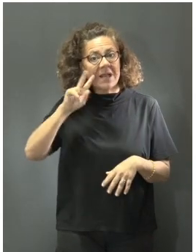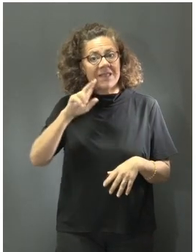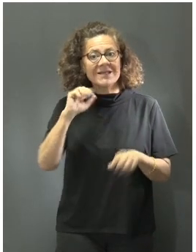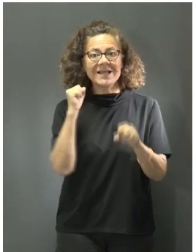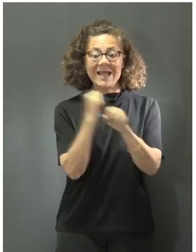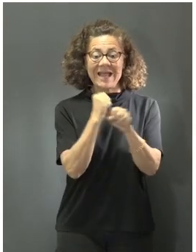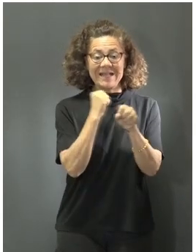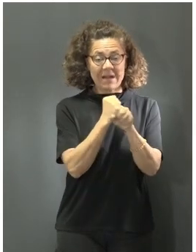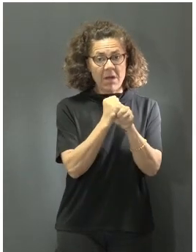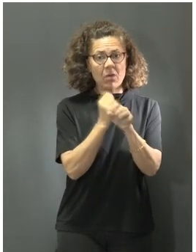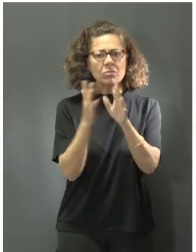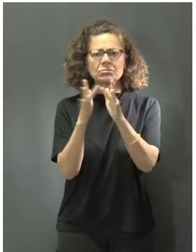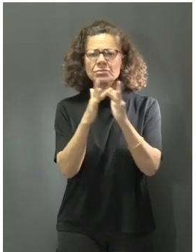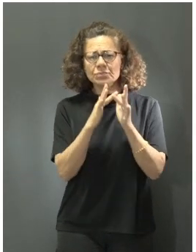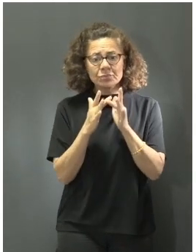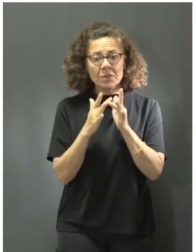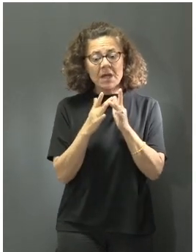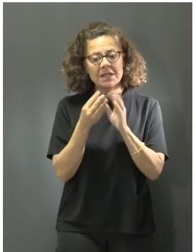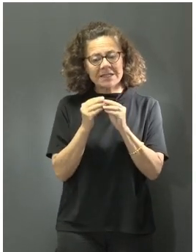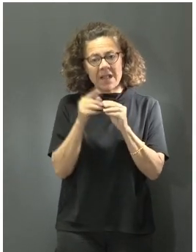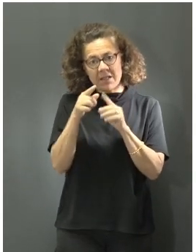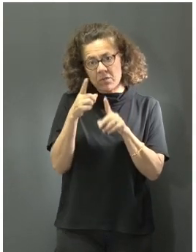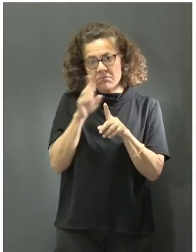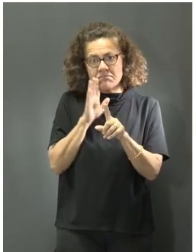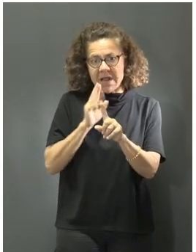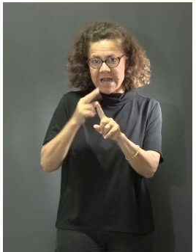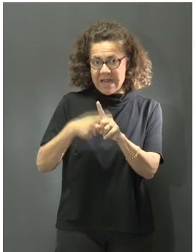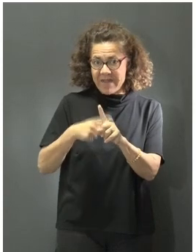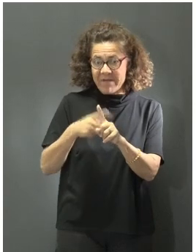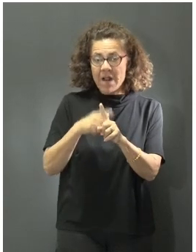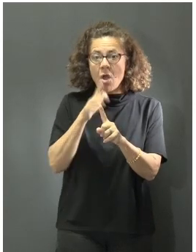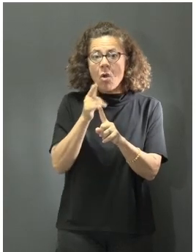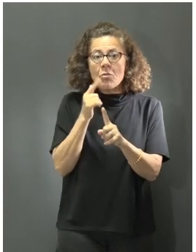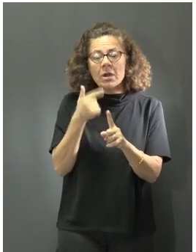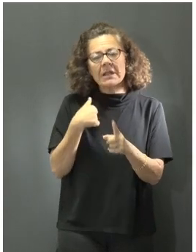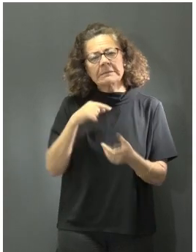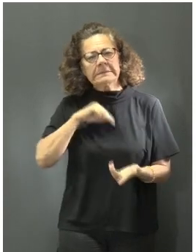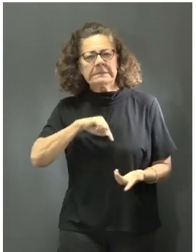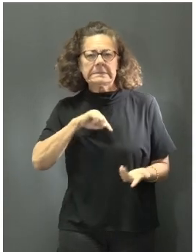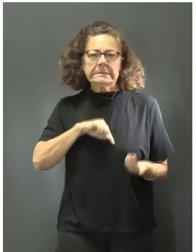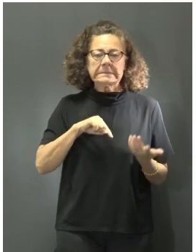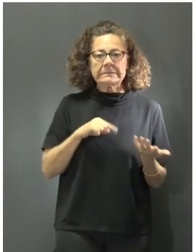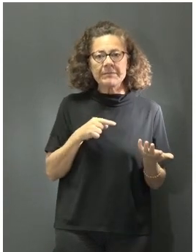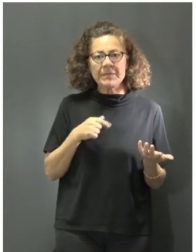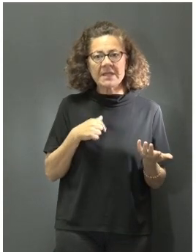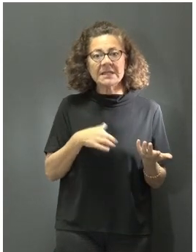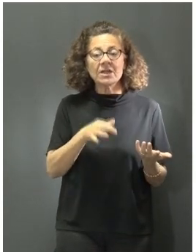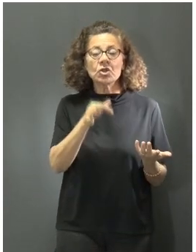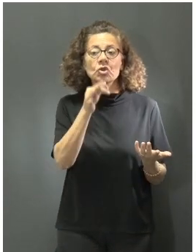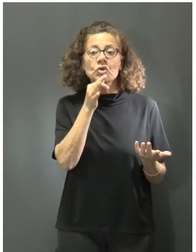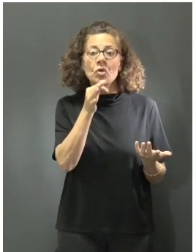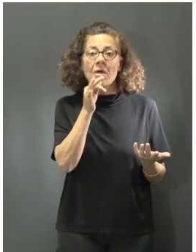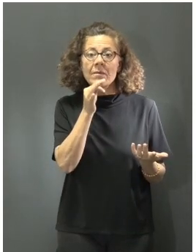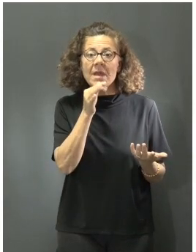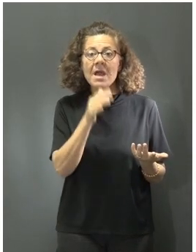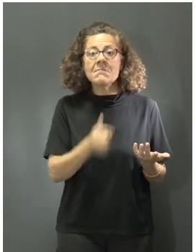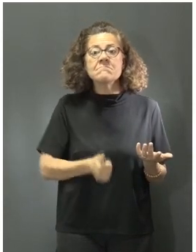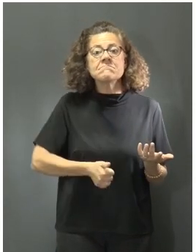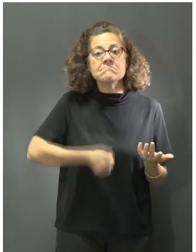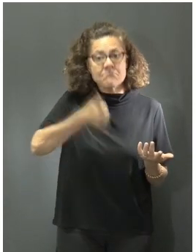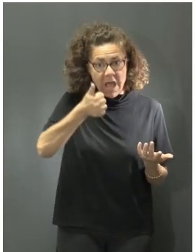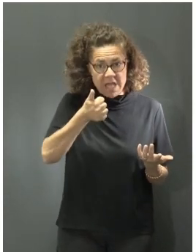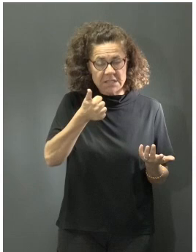que se están haciendo a ese nivel, ¿no? Porque la impresión es que sigue habiendo, hay un mayor